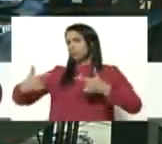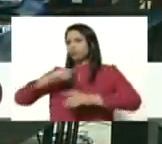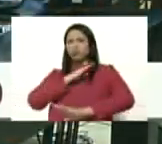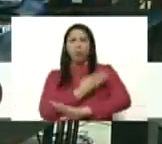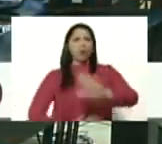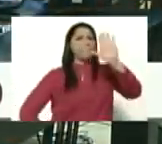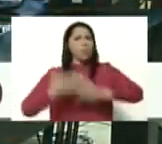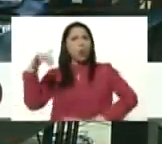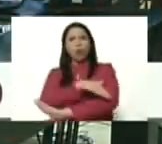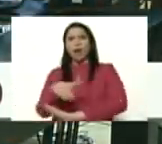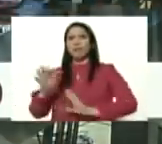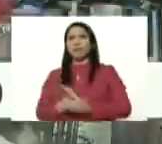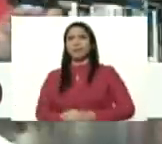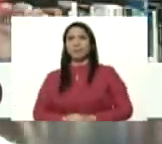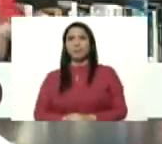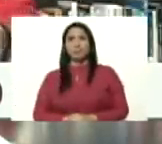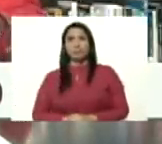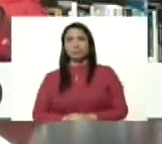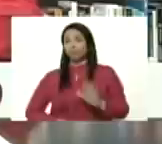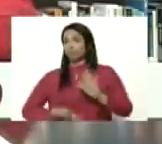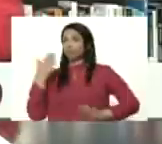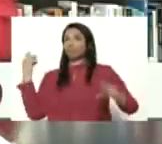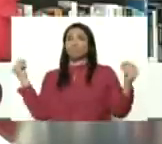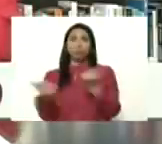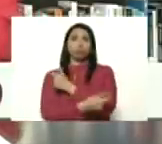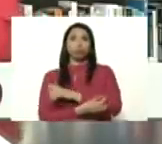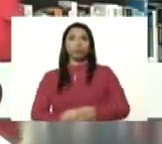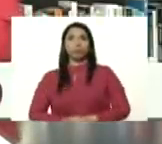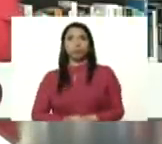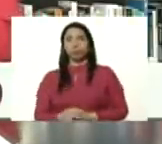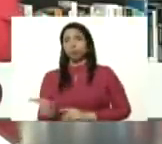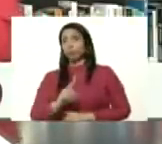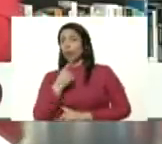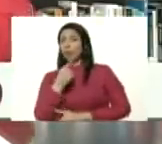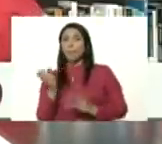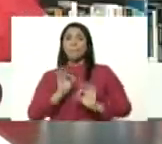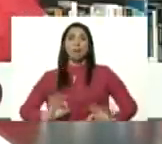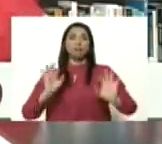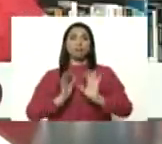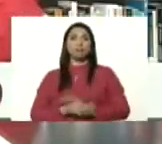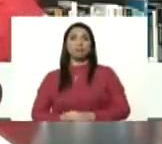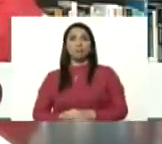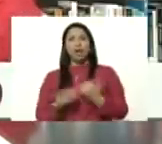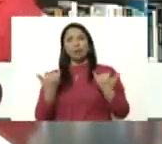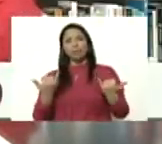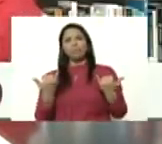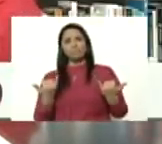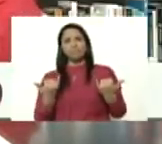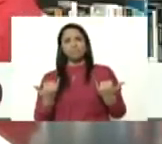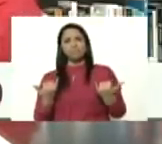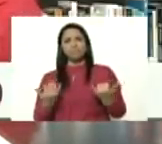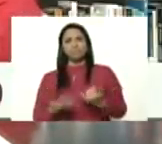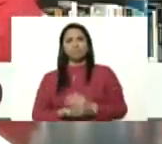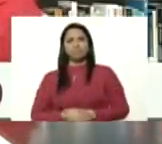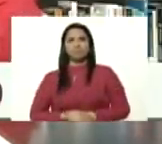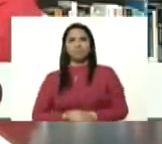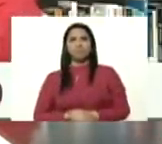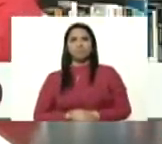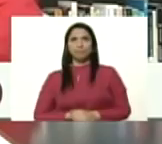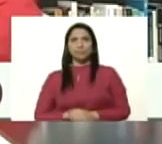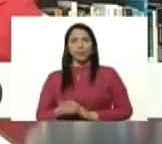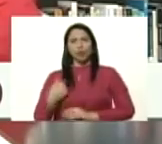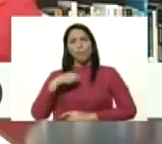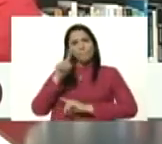calle! Activado. No se diga más. Ahora, Piñate,